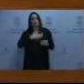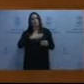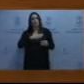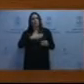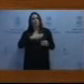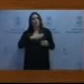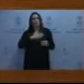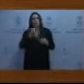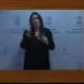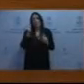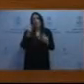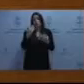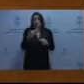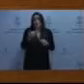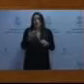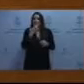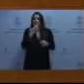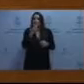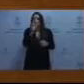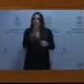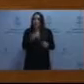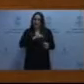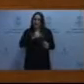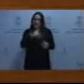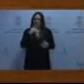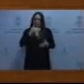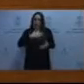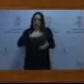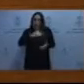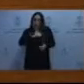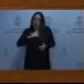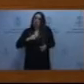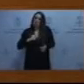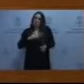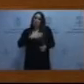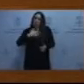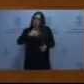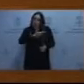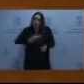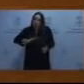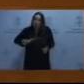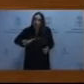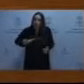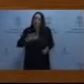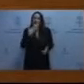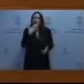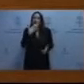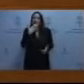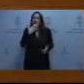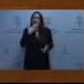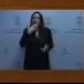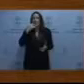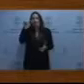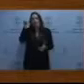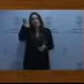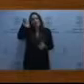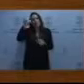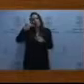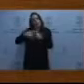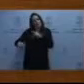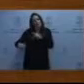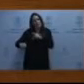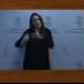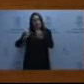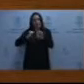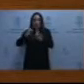Y cuando alguien siente que algo es suyo y es de su propiedad, cualquier discrepancia, cualquier idea diferente, cualquier